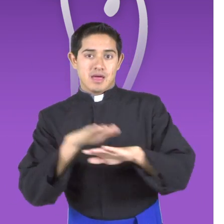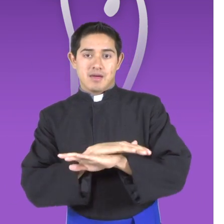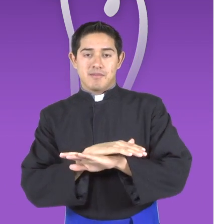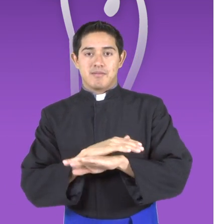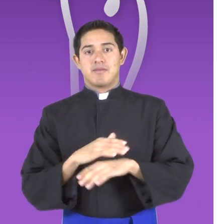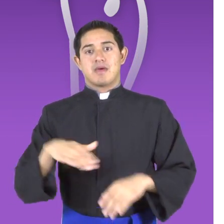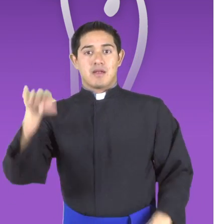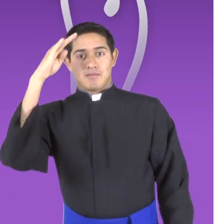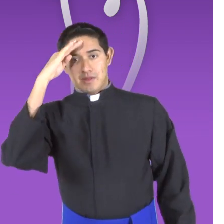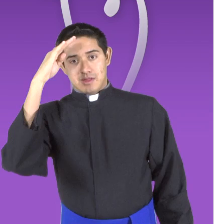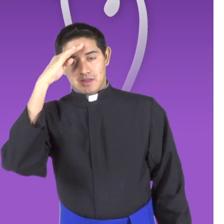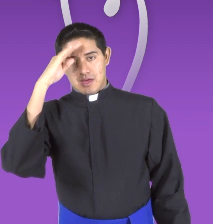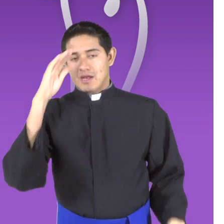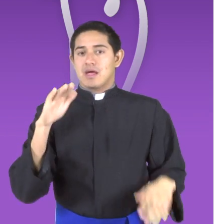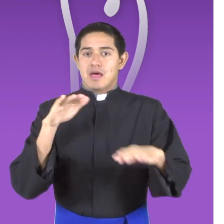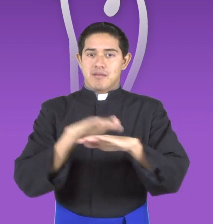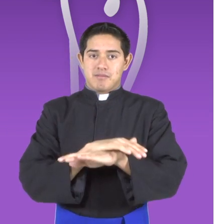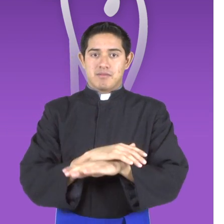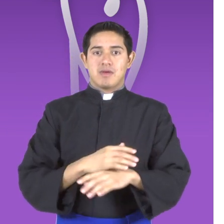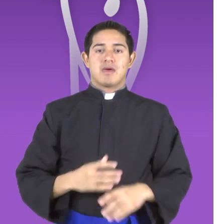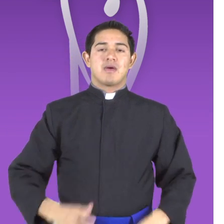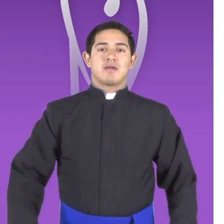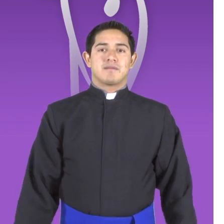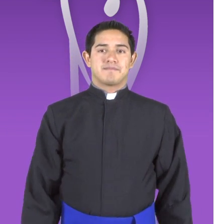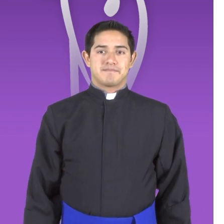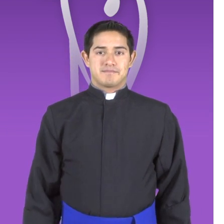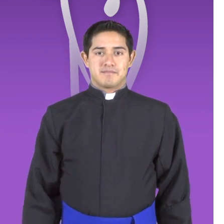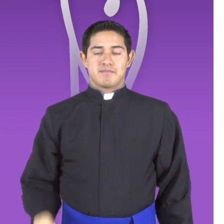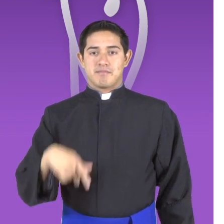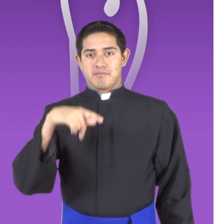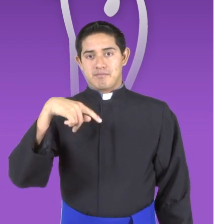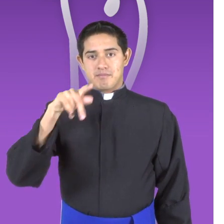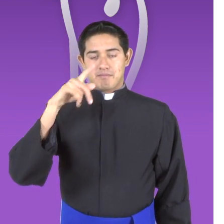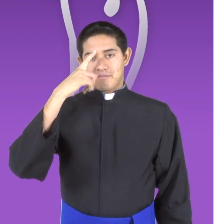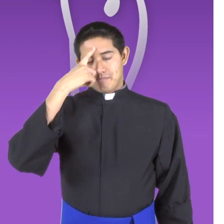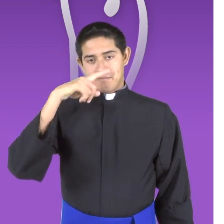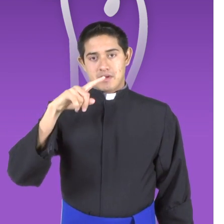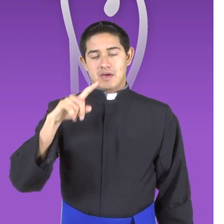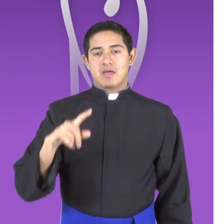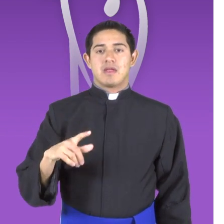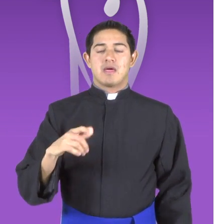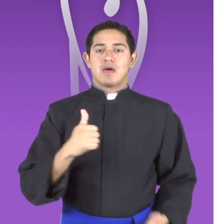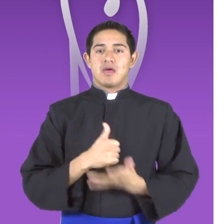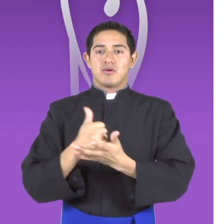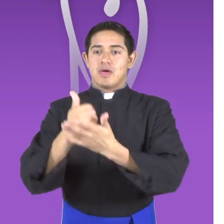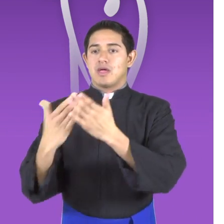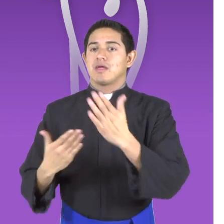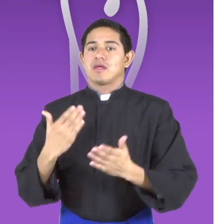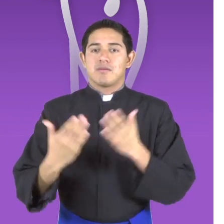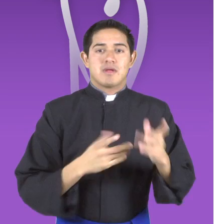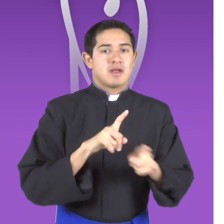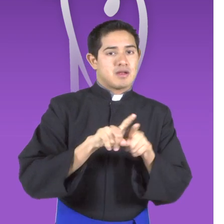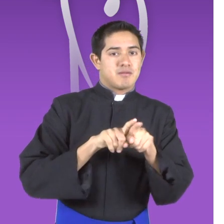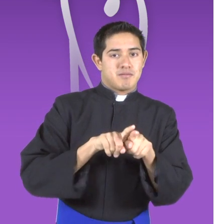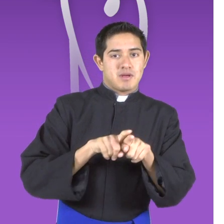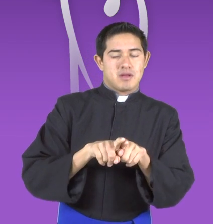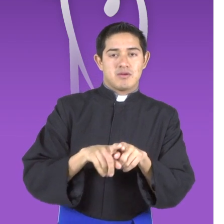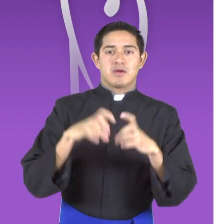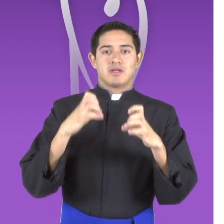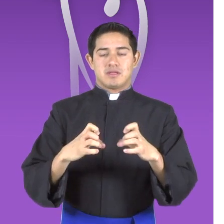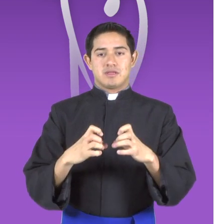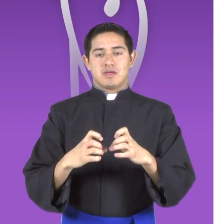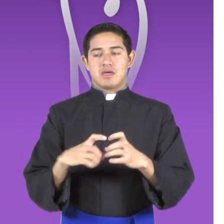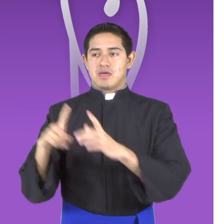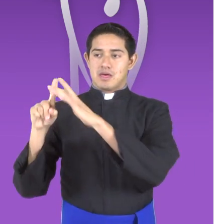A cambiar de actitud, a cambiar de entrega, a cambiar de mentalidad para poder servir al hermano y servir a Jesucristo que